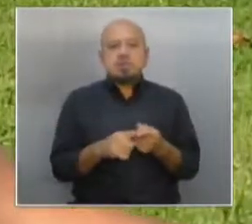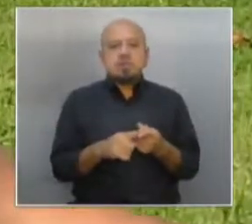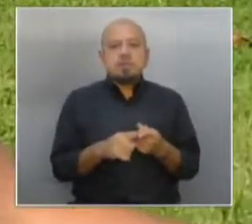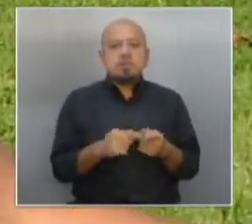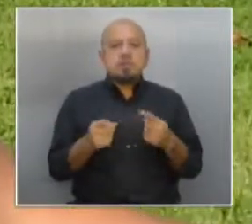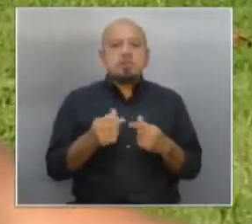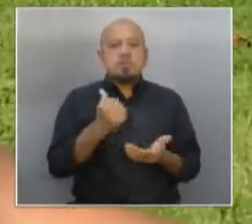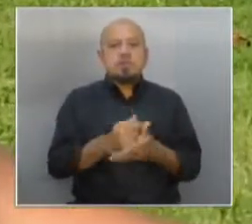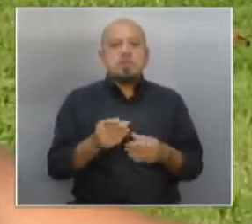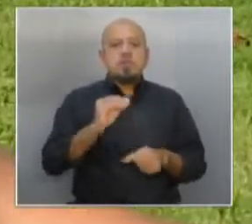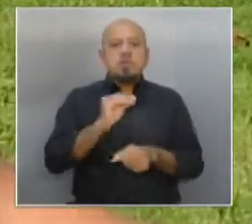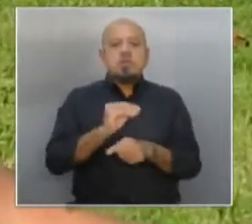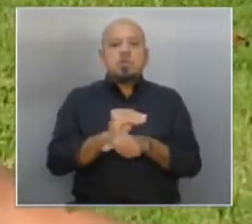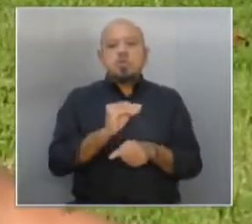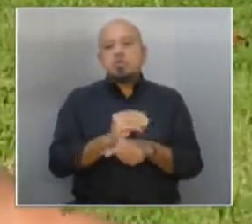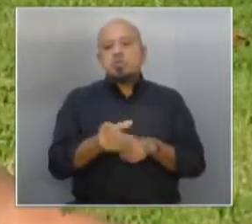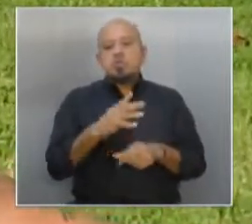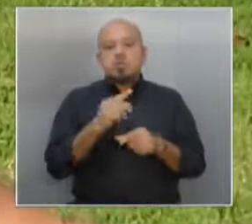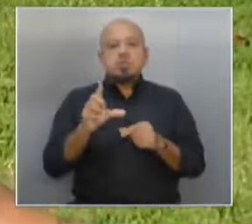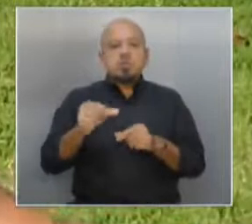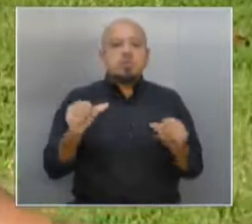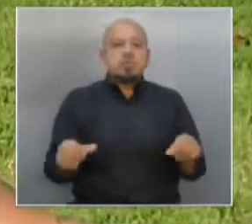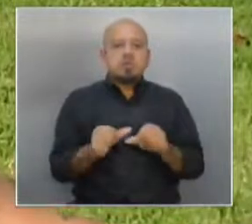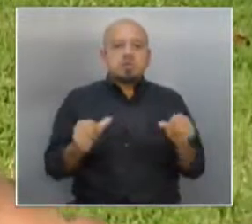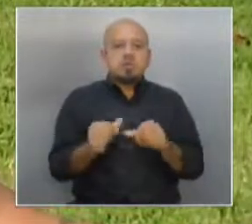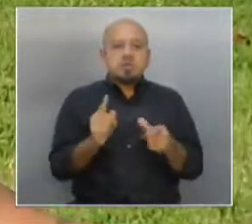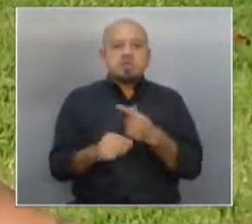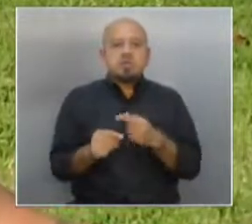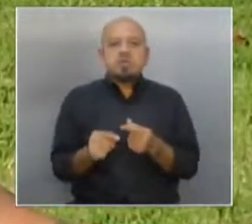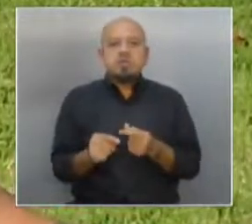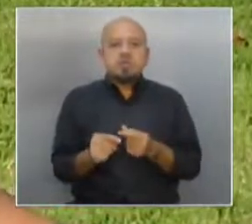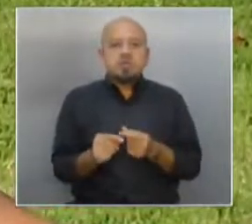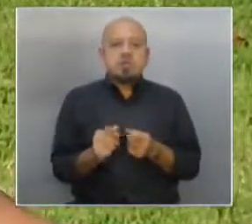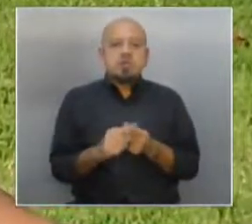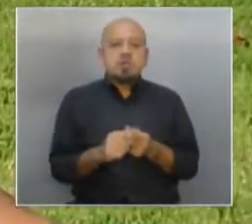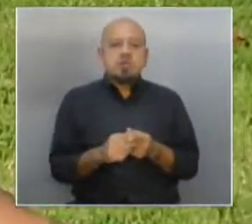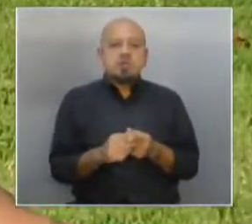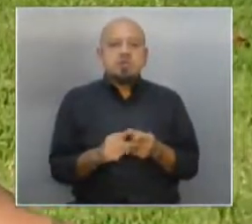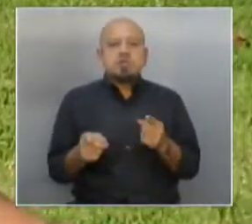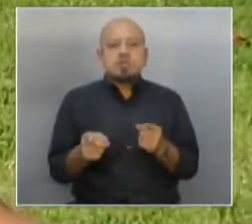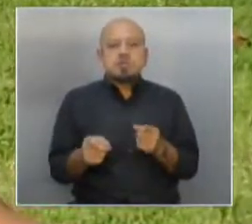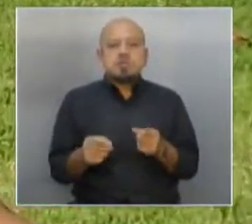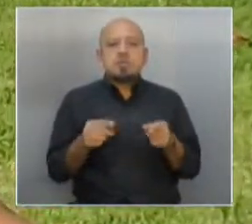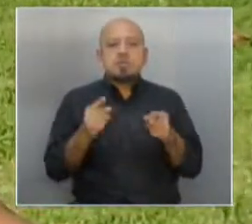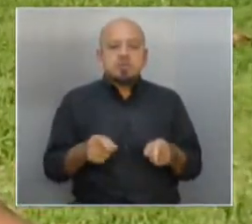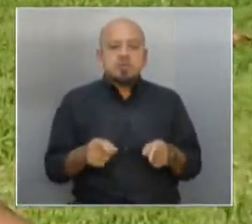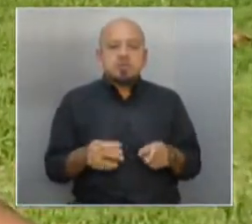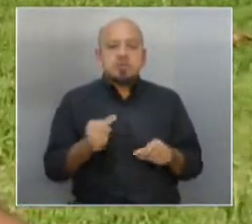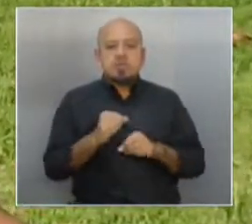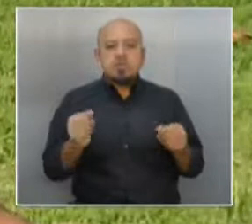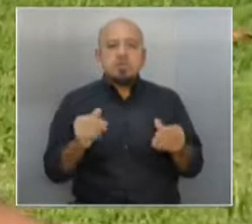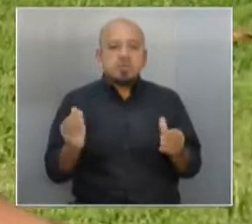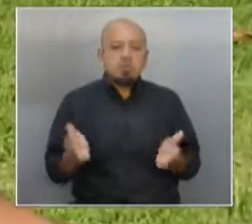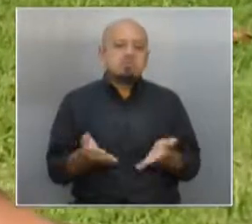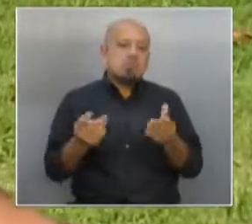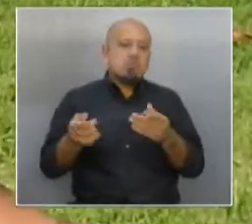participamos de algún curso, hace poco hicimos de telar María y bueno, estuvo muy bueno y ahí nos podemos ir formando un poquito